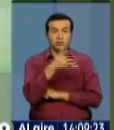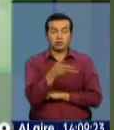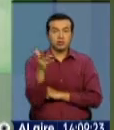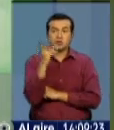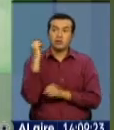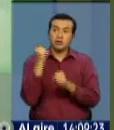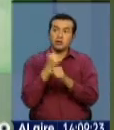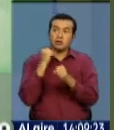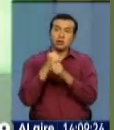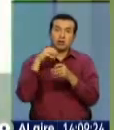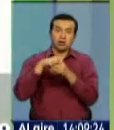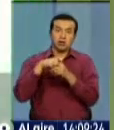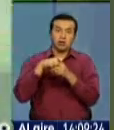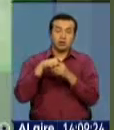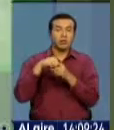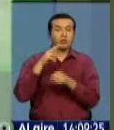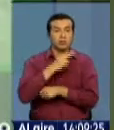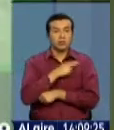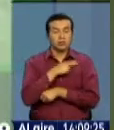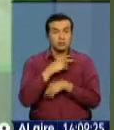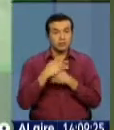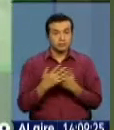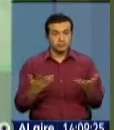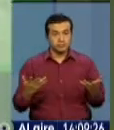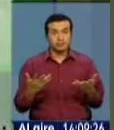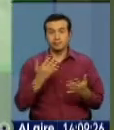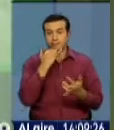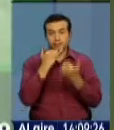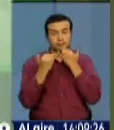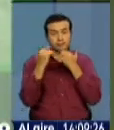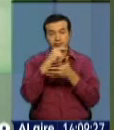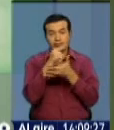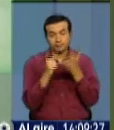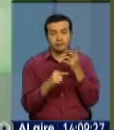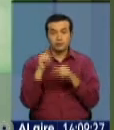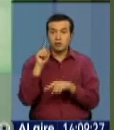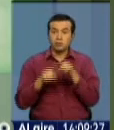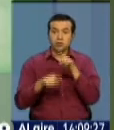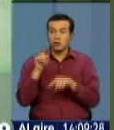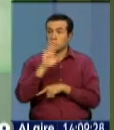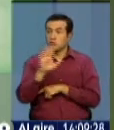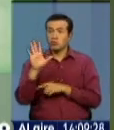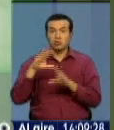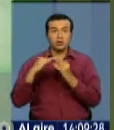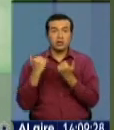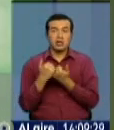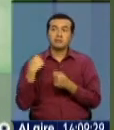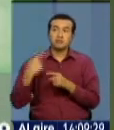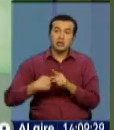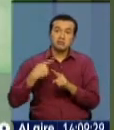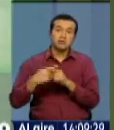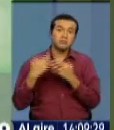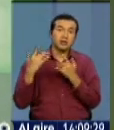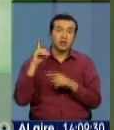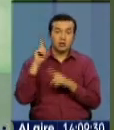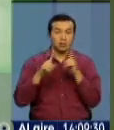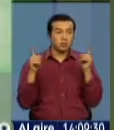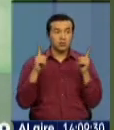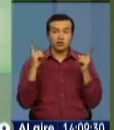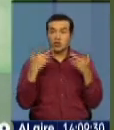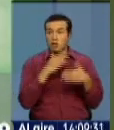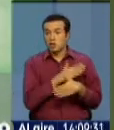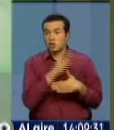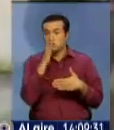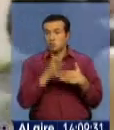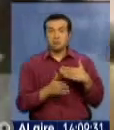venían laborando dentro de la universidad, ¿no? Entonces, circunstancias como esas hacen que compañeros se queden sin clases durante meses, incluso hay quienes han acabado el ciclo